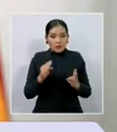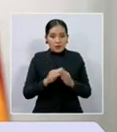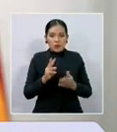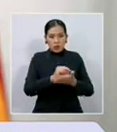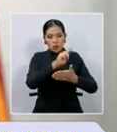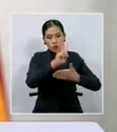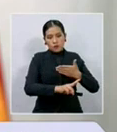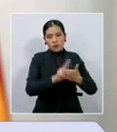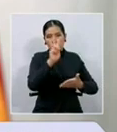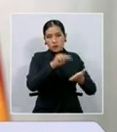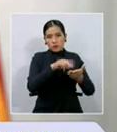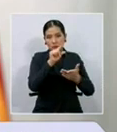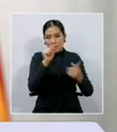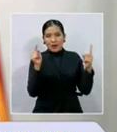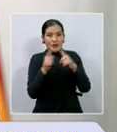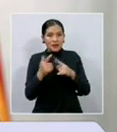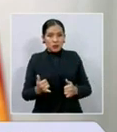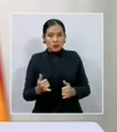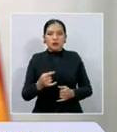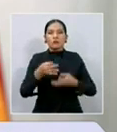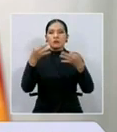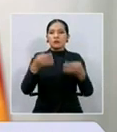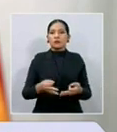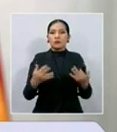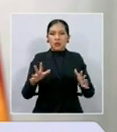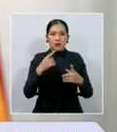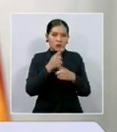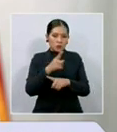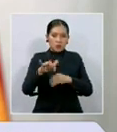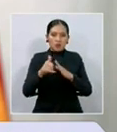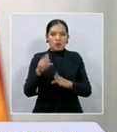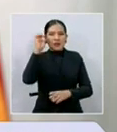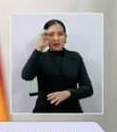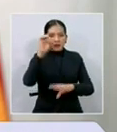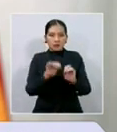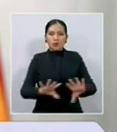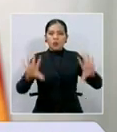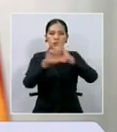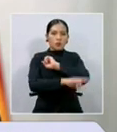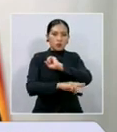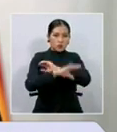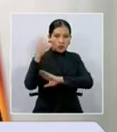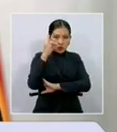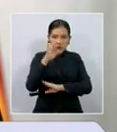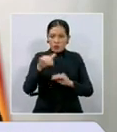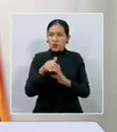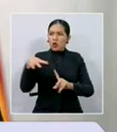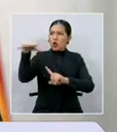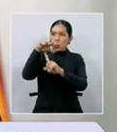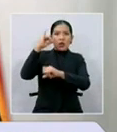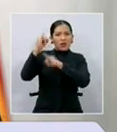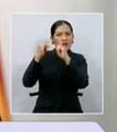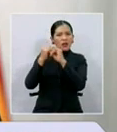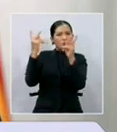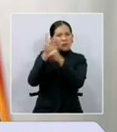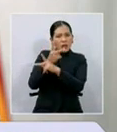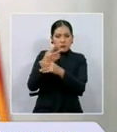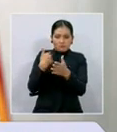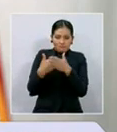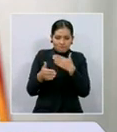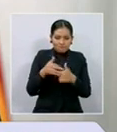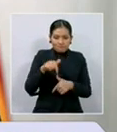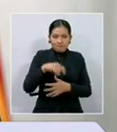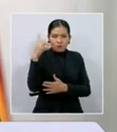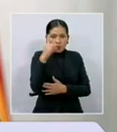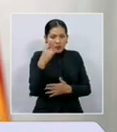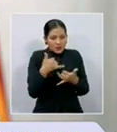de 2020, podemos afirmar que nuestro Estado Plurinacional de Bolivia, en medio de un contexto internacional adverso,